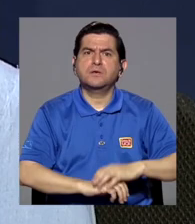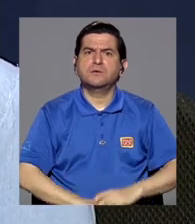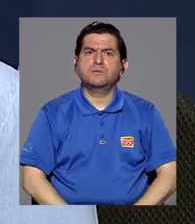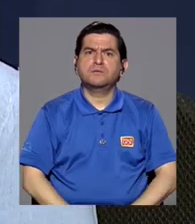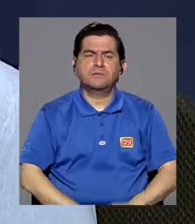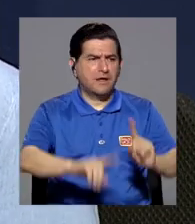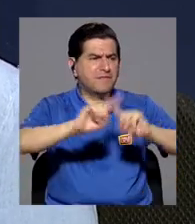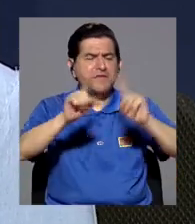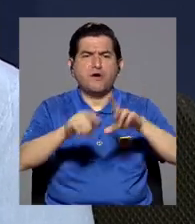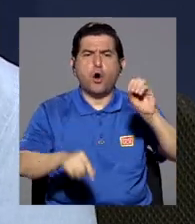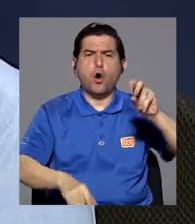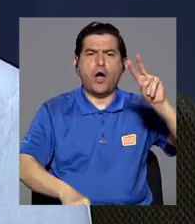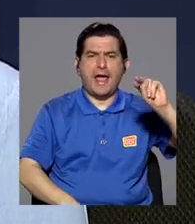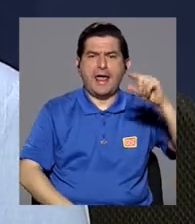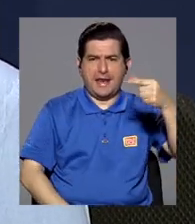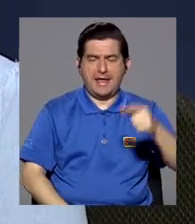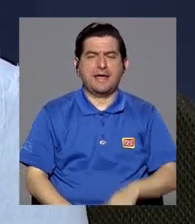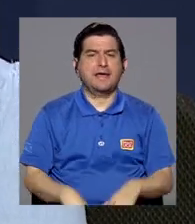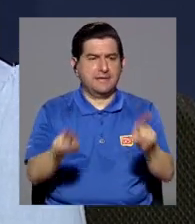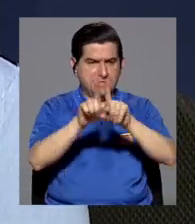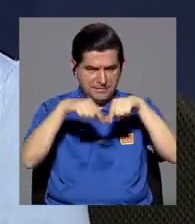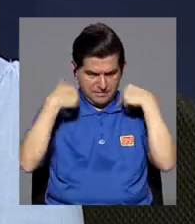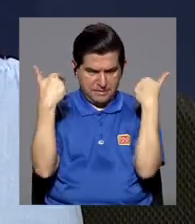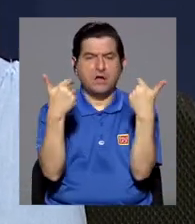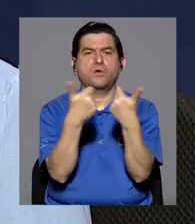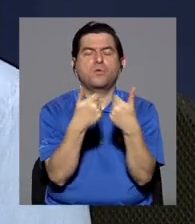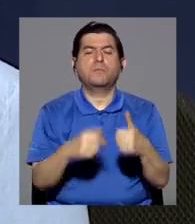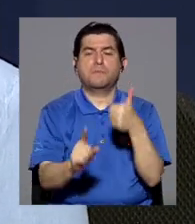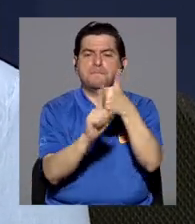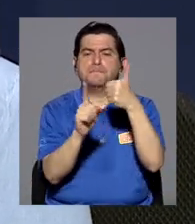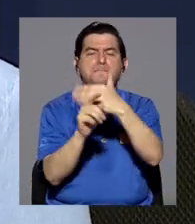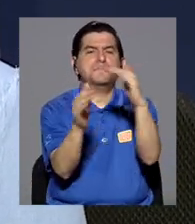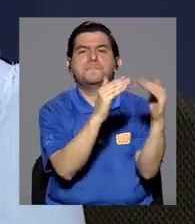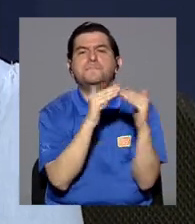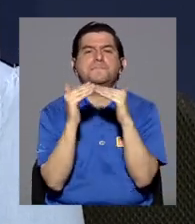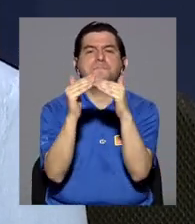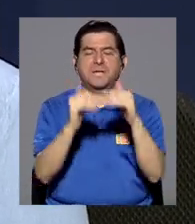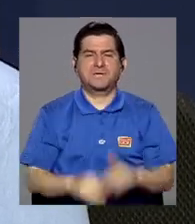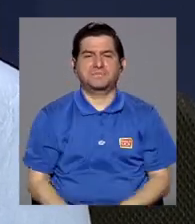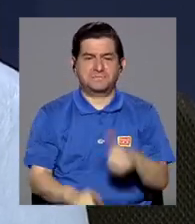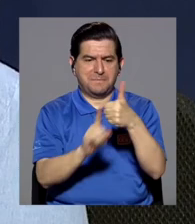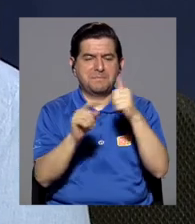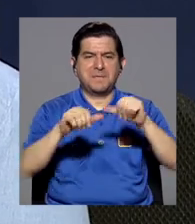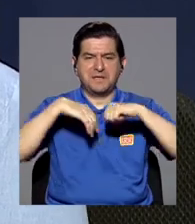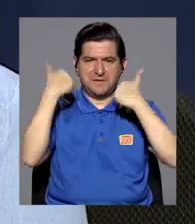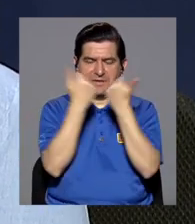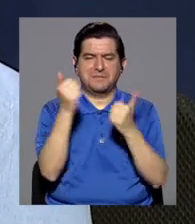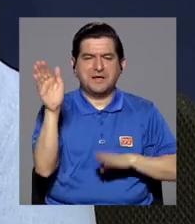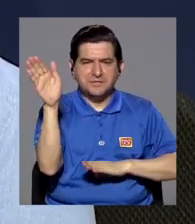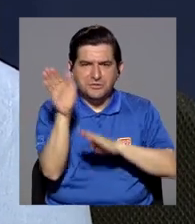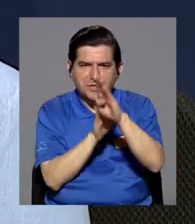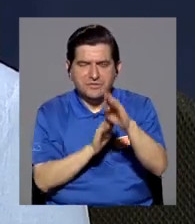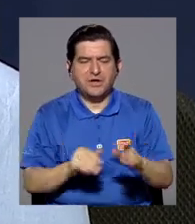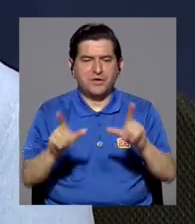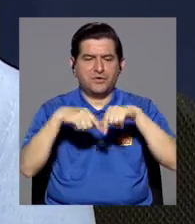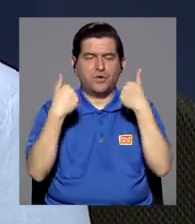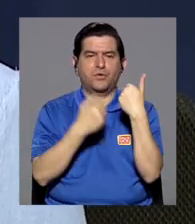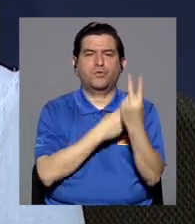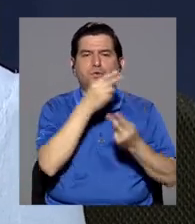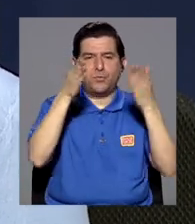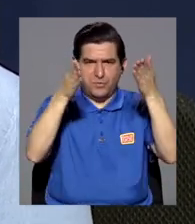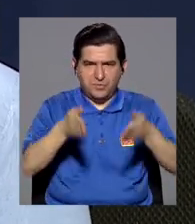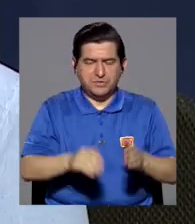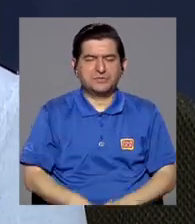muchas ongs y no sólo de origen de grupos o de las mismas comunidades las mismas asociaciones de desarrollo grupos de vecinos